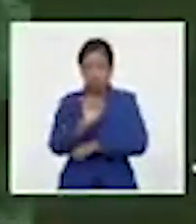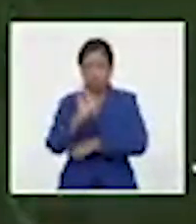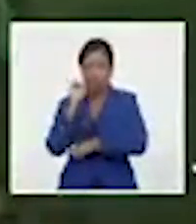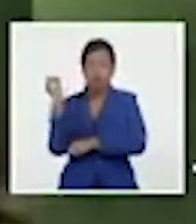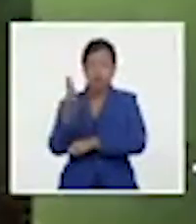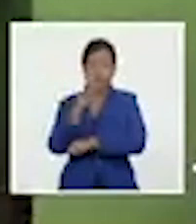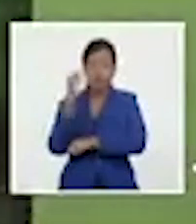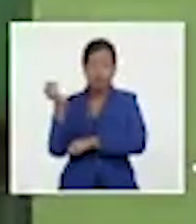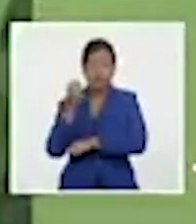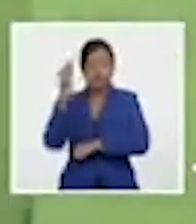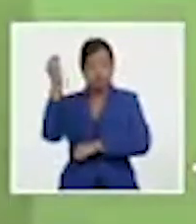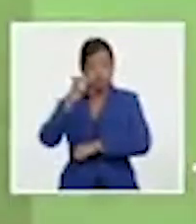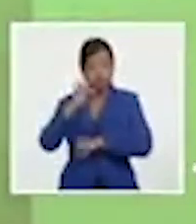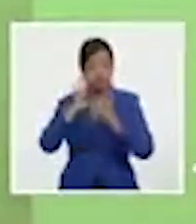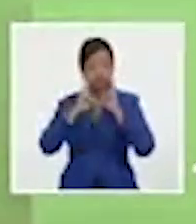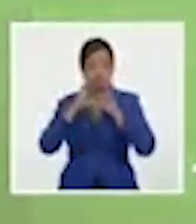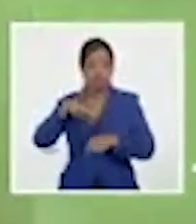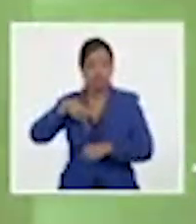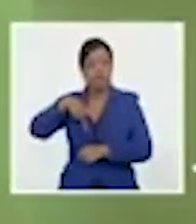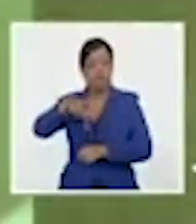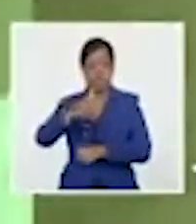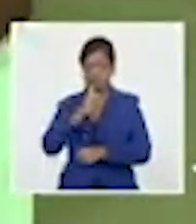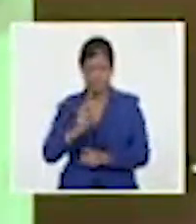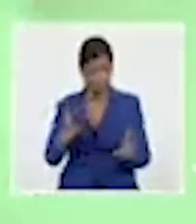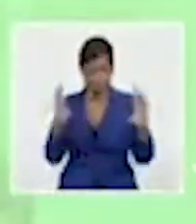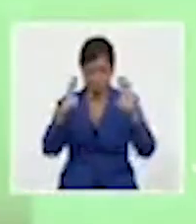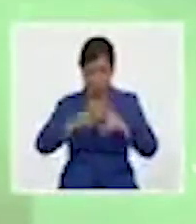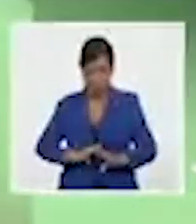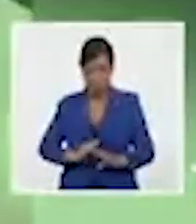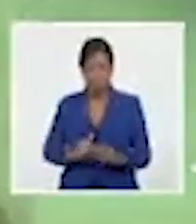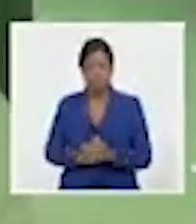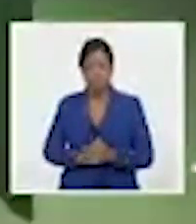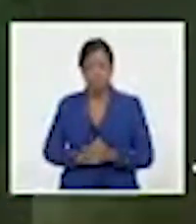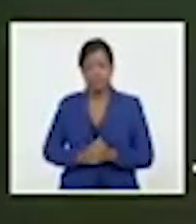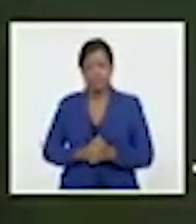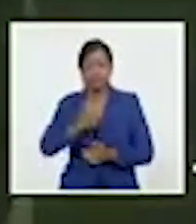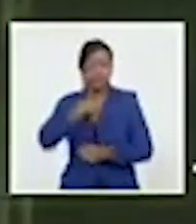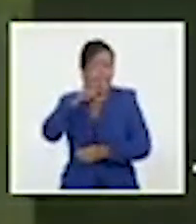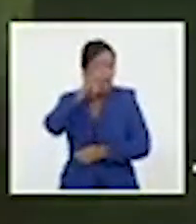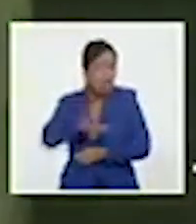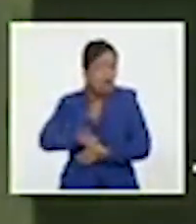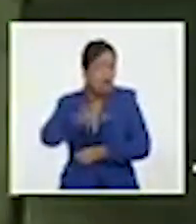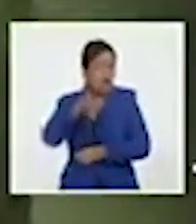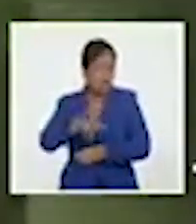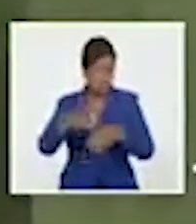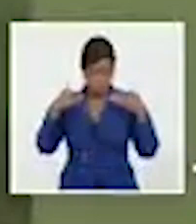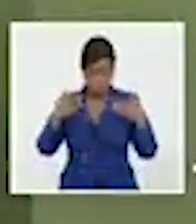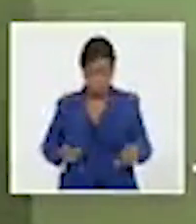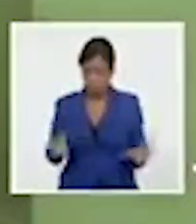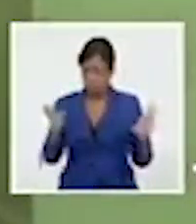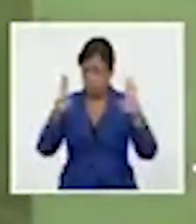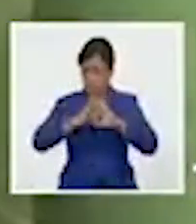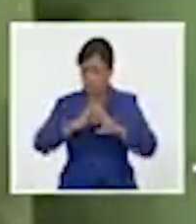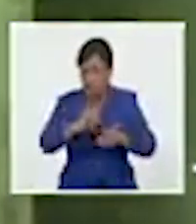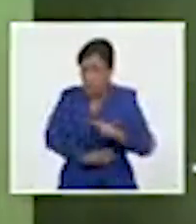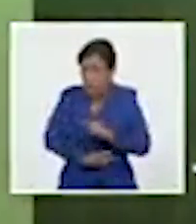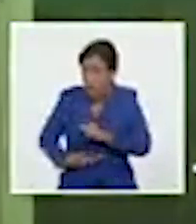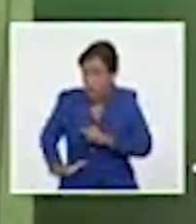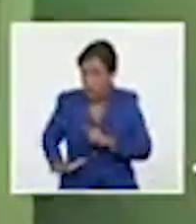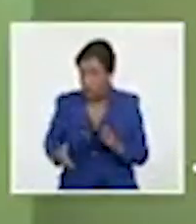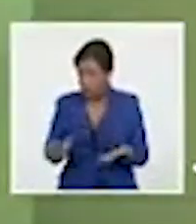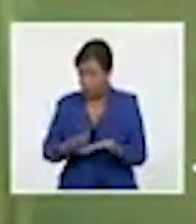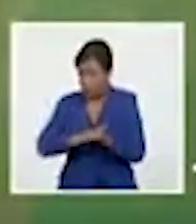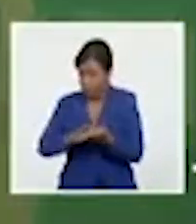la emisión del domingo en la televisión cubana, donde se asegura que Luis Manuel Otero Alcántara estaba siendo